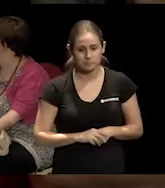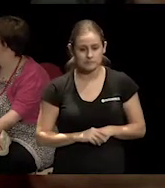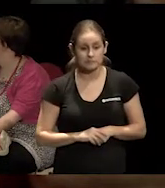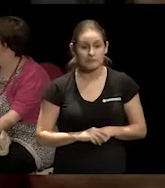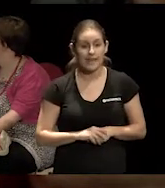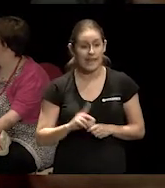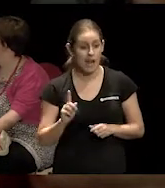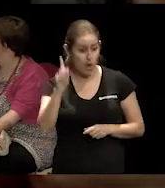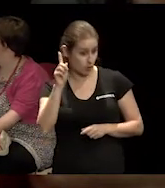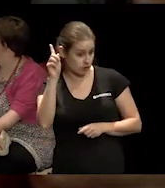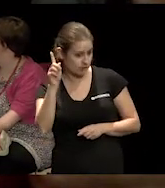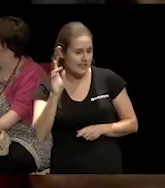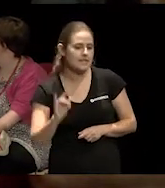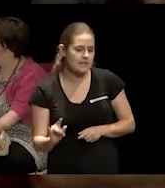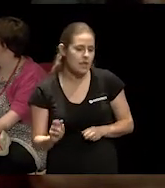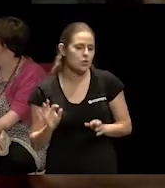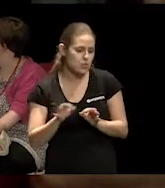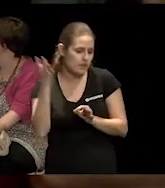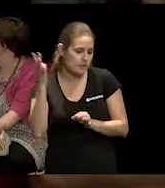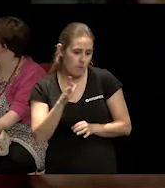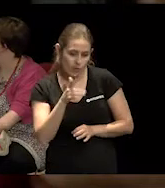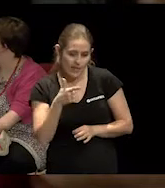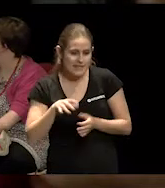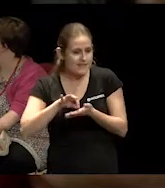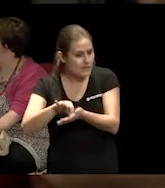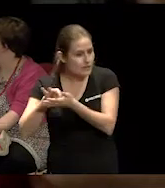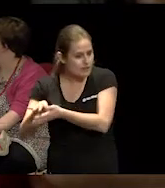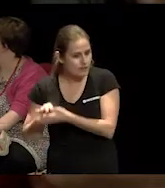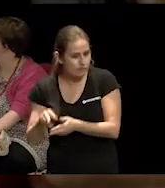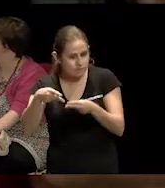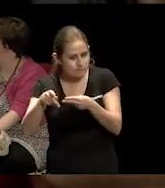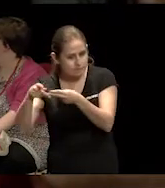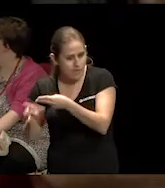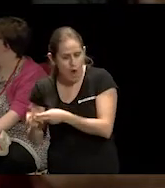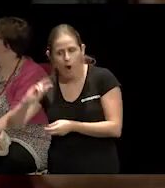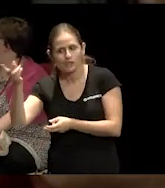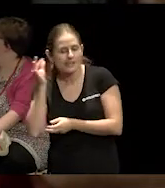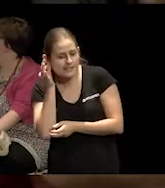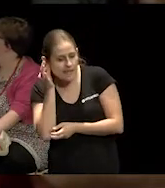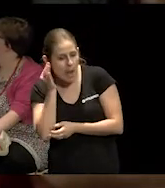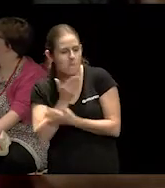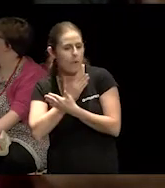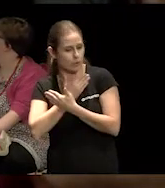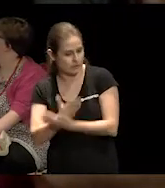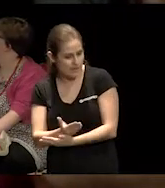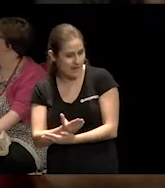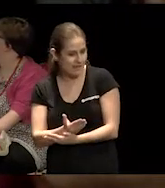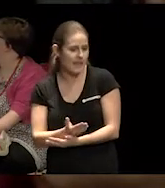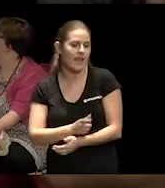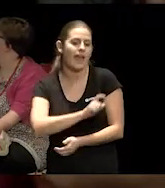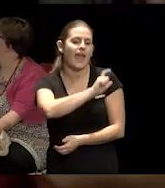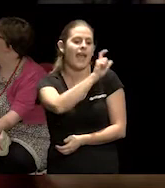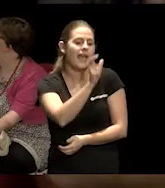En el norte sí que tuve la suerte de que durante las sesiones me acompañó otra chica, una mujer voluntaria irlandesa que también es